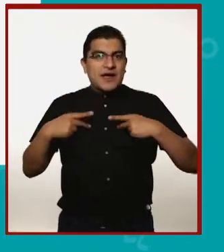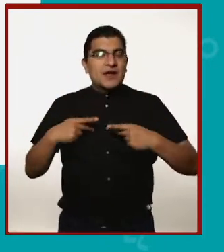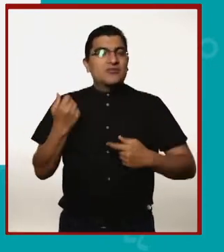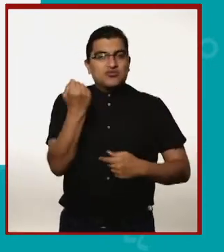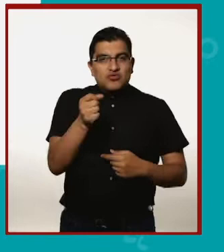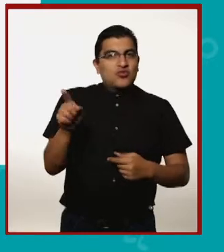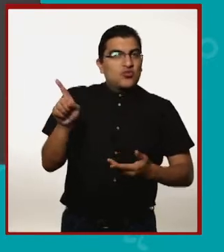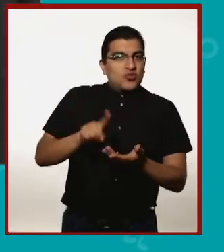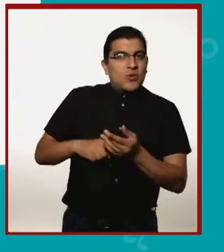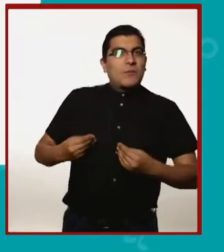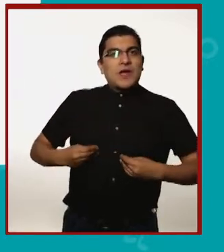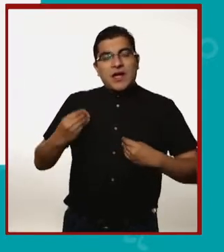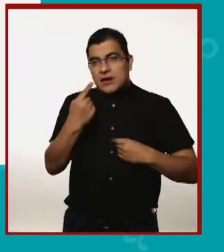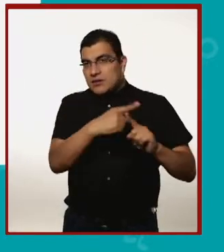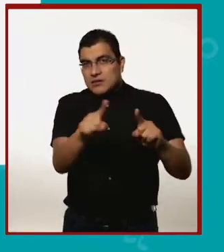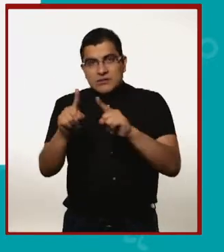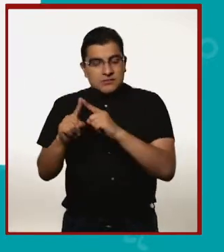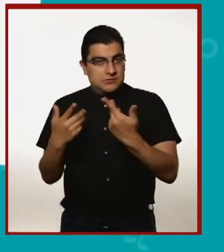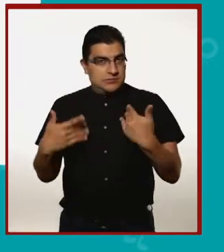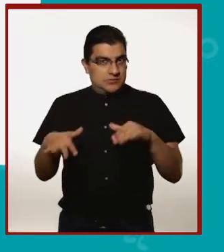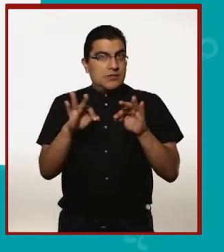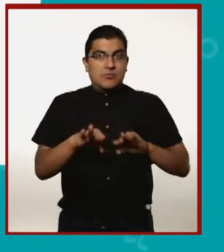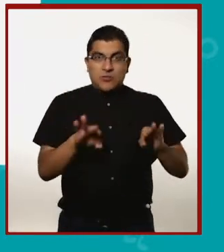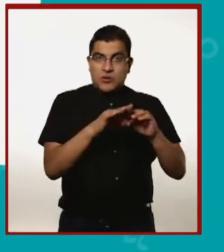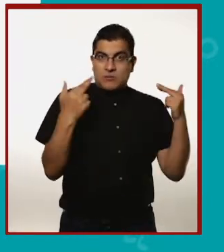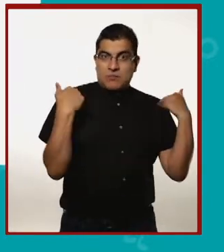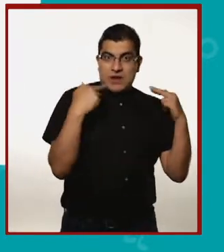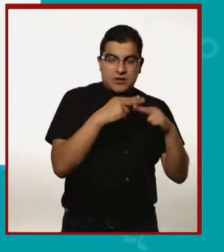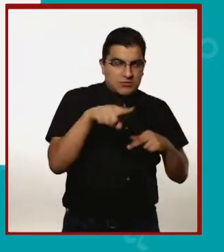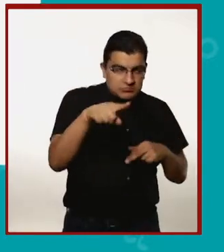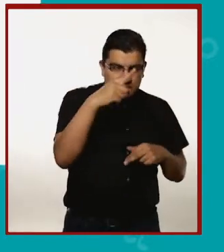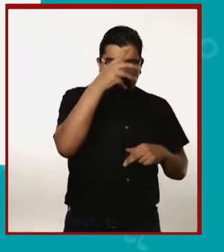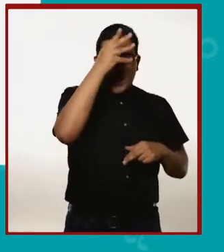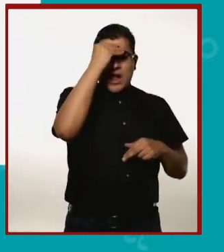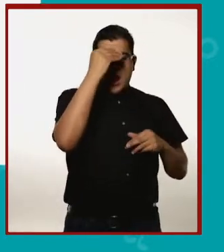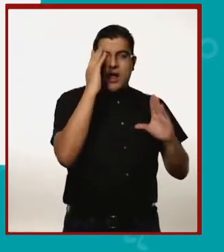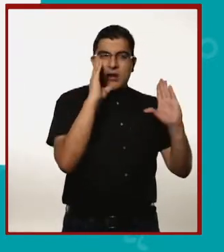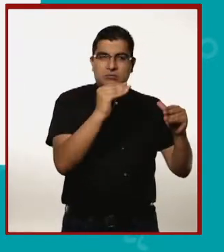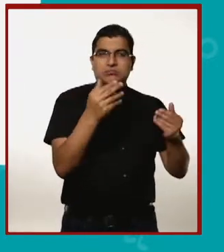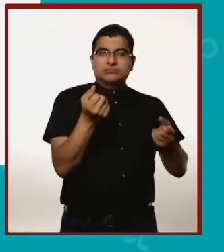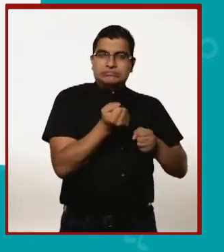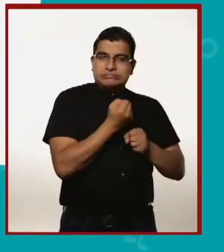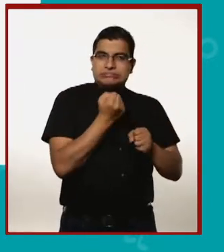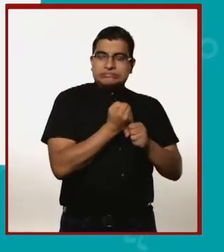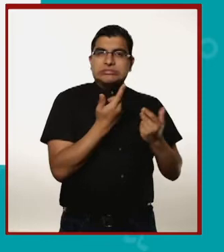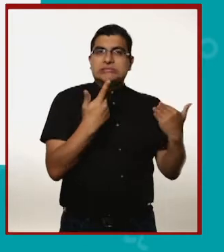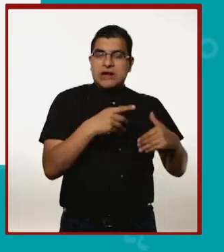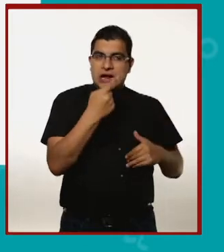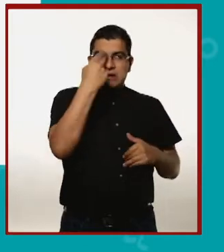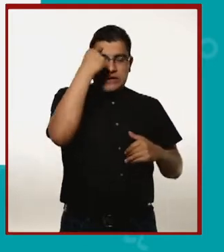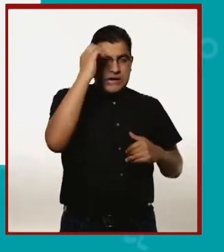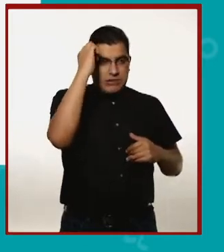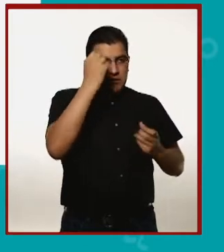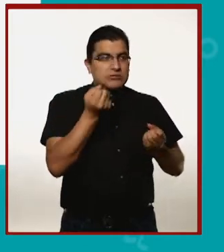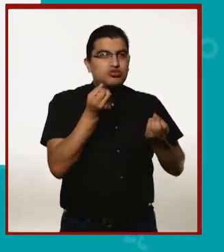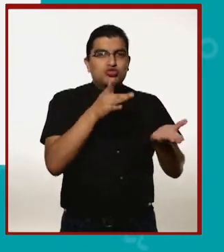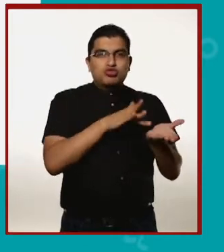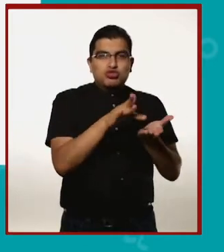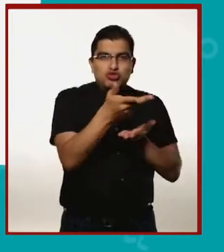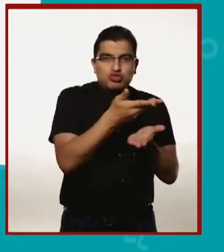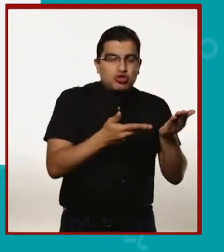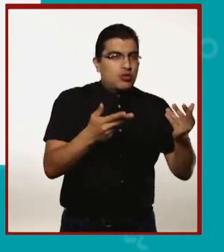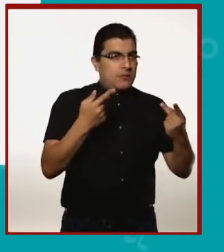distintas capacidades. Es fundamental que desde la práctica docente se promueva el pensamiento crítico, que